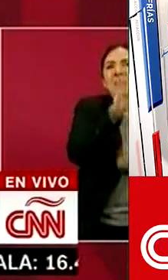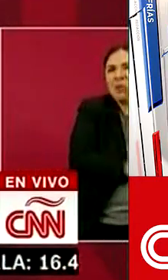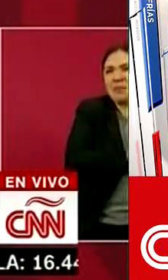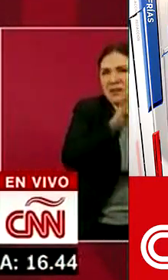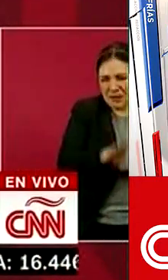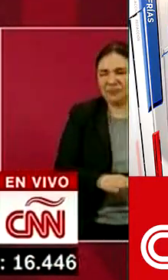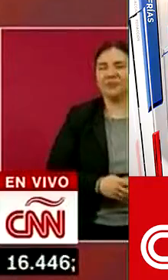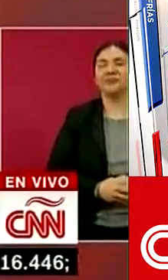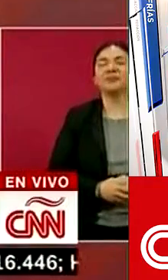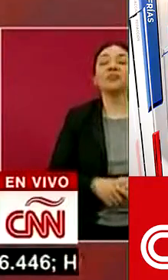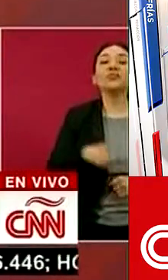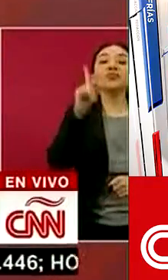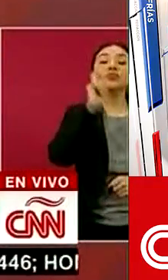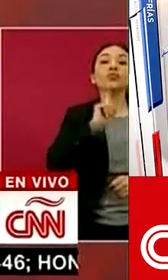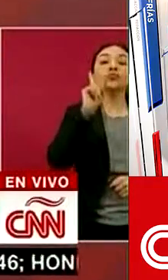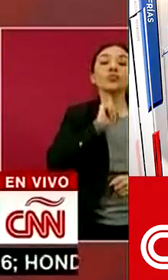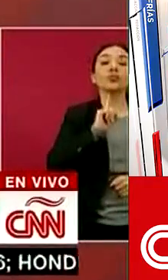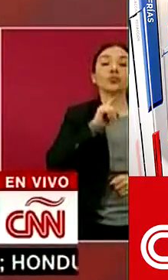canciller